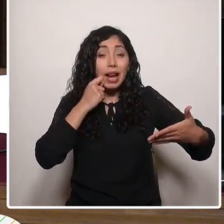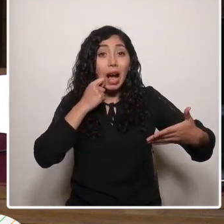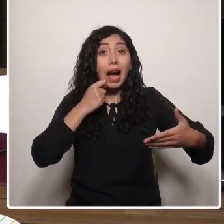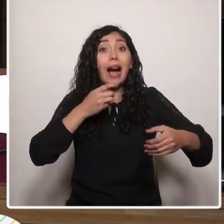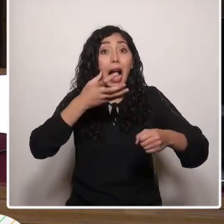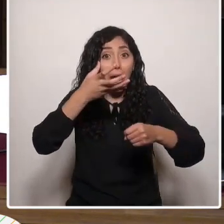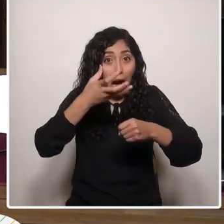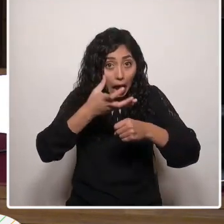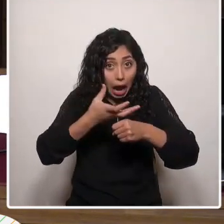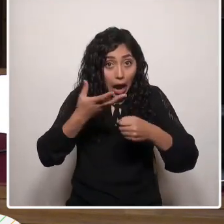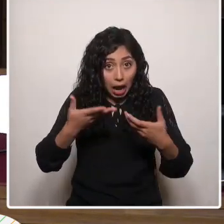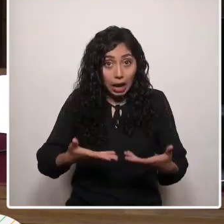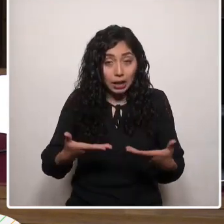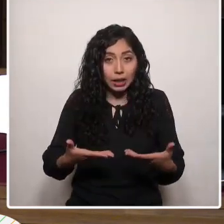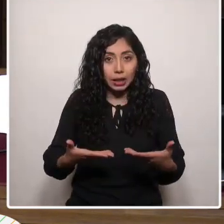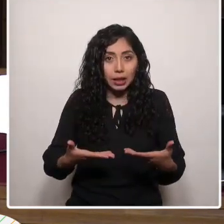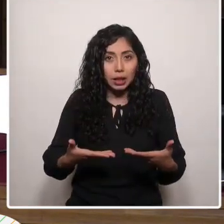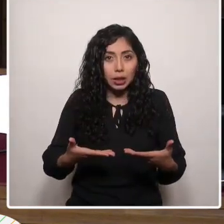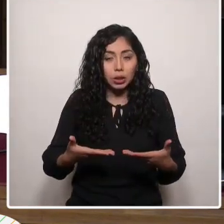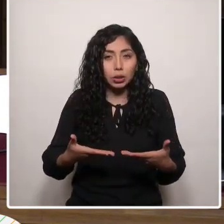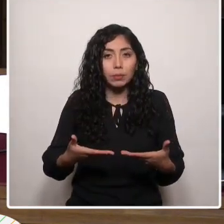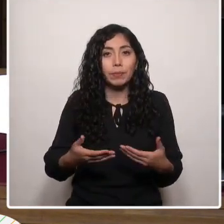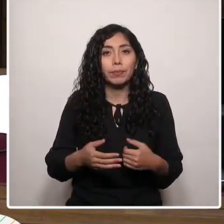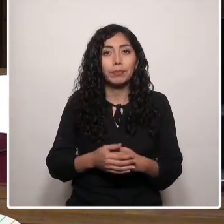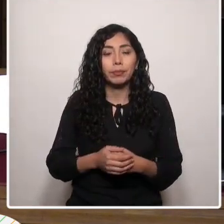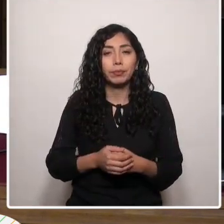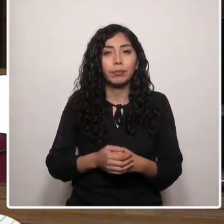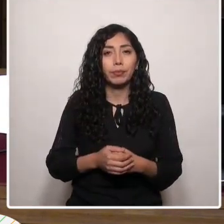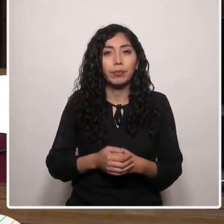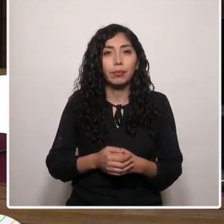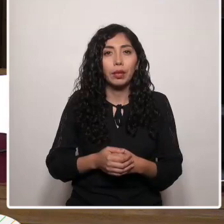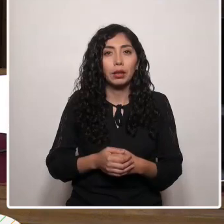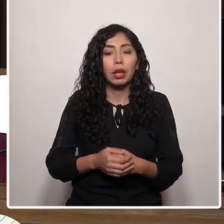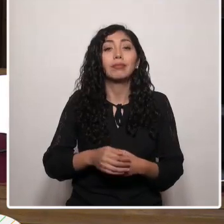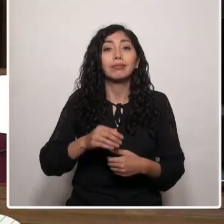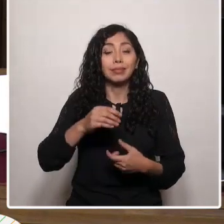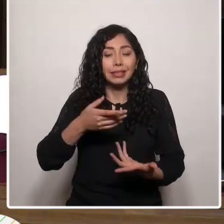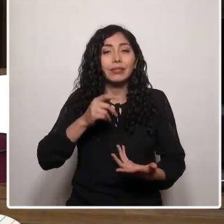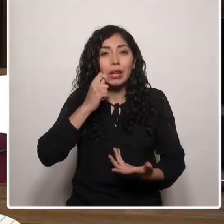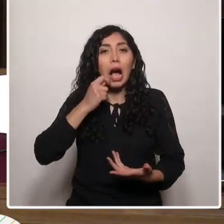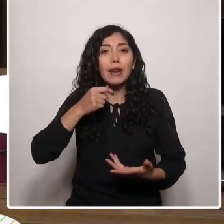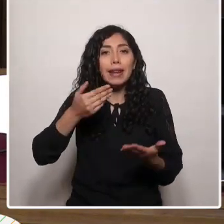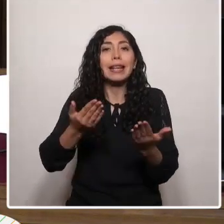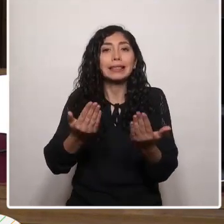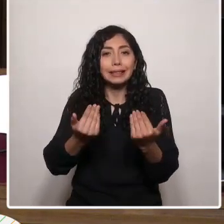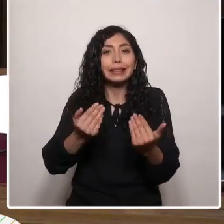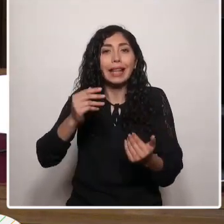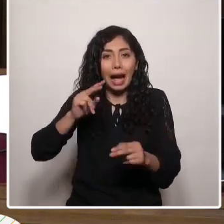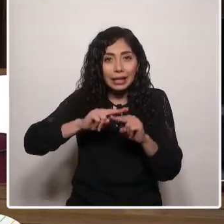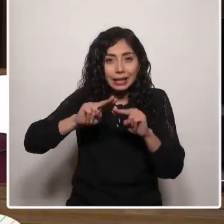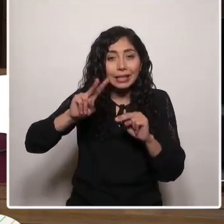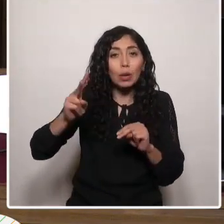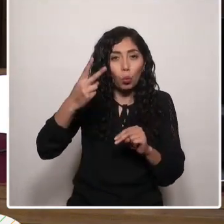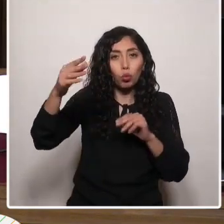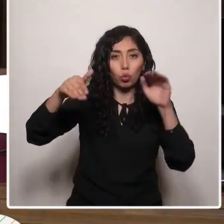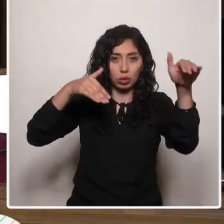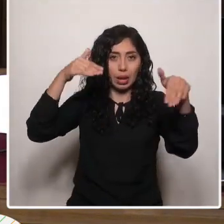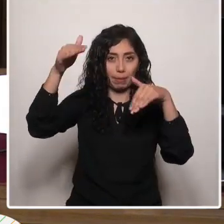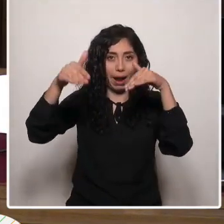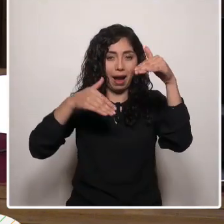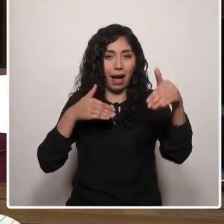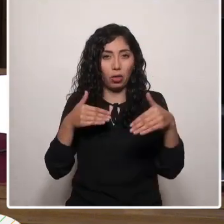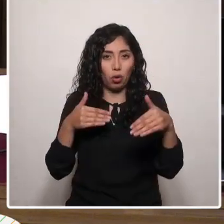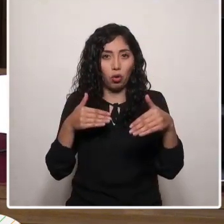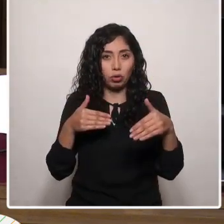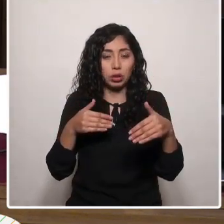los elementos que justificarían un segundo llamado. Esto es que hay